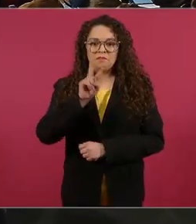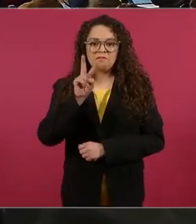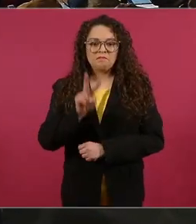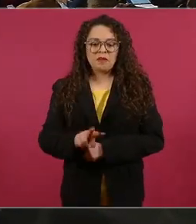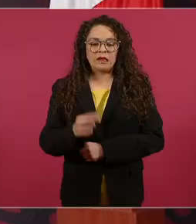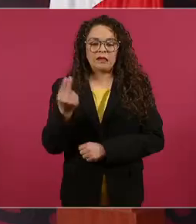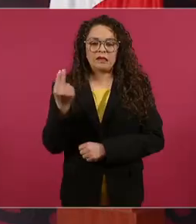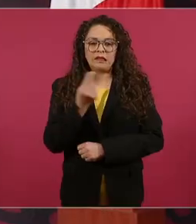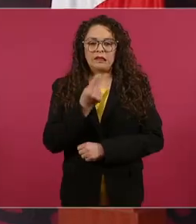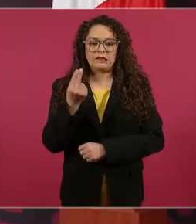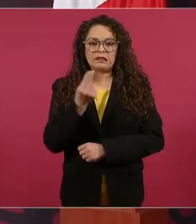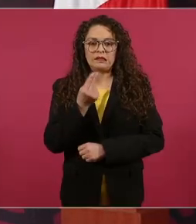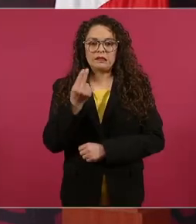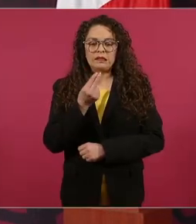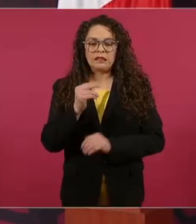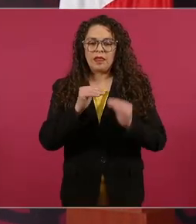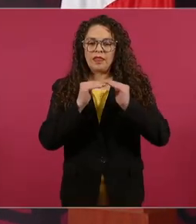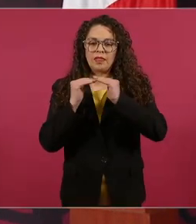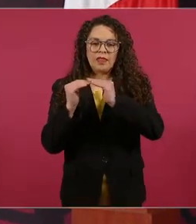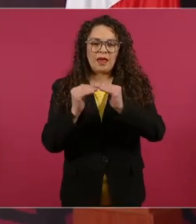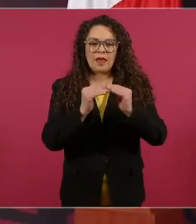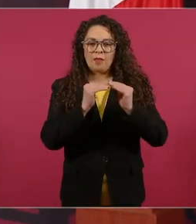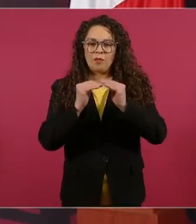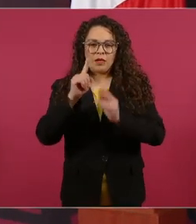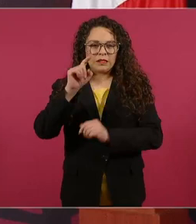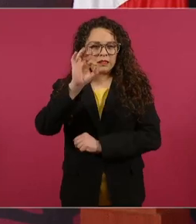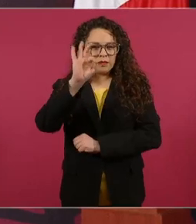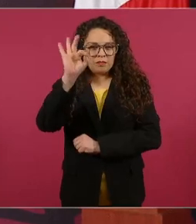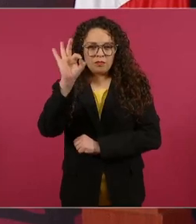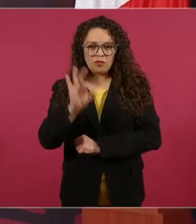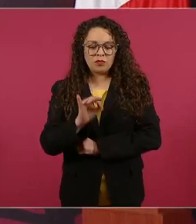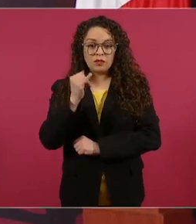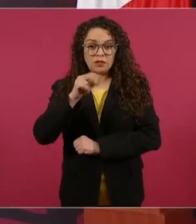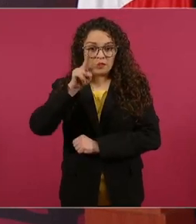y un verdadero periodismo.